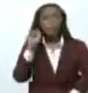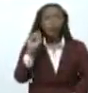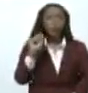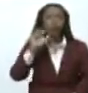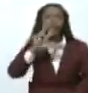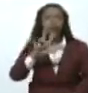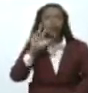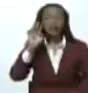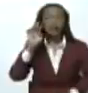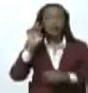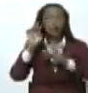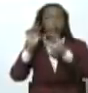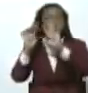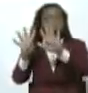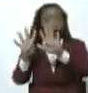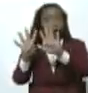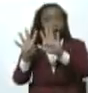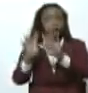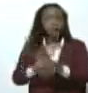43.39%.